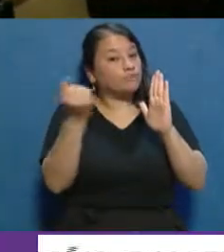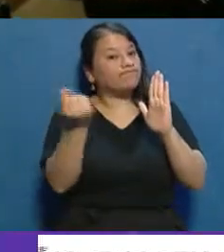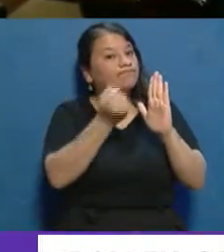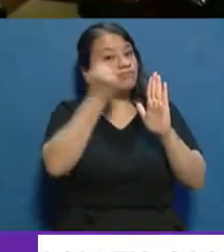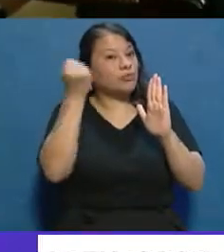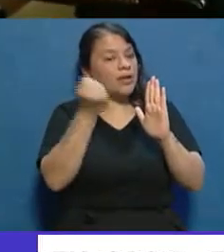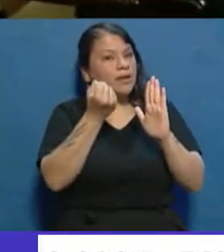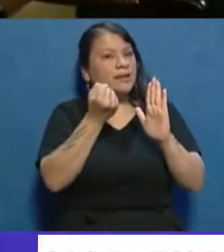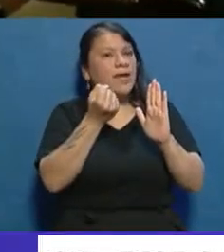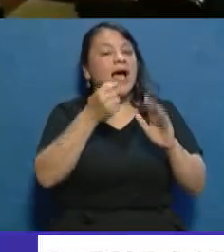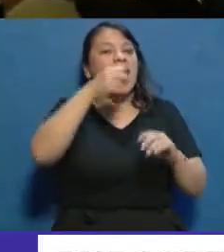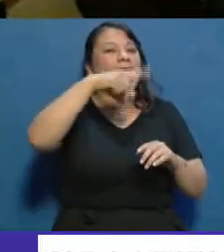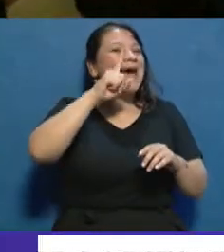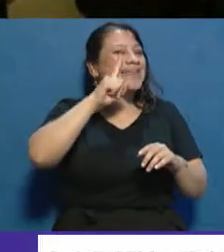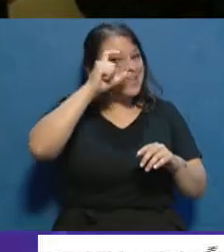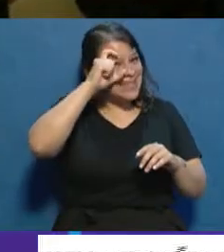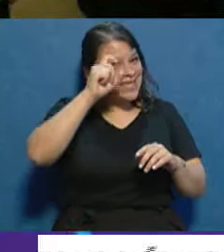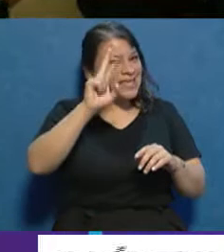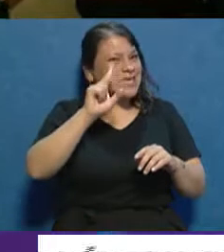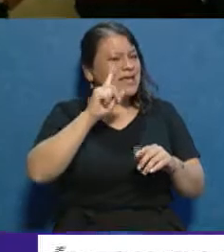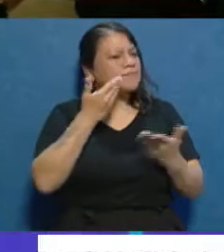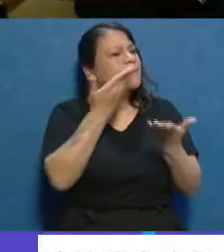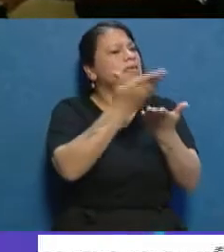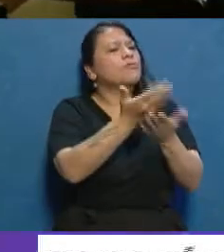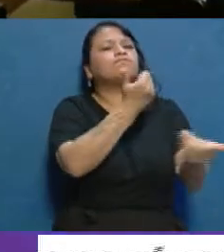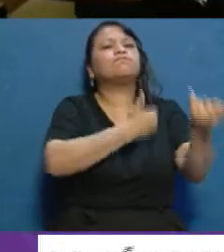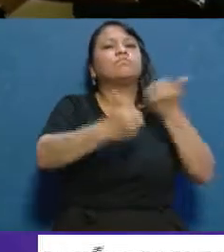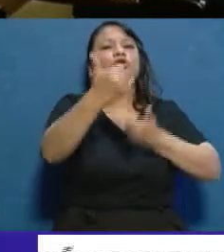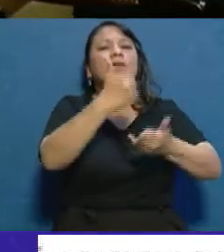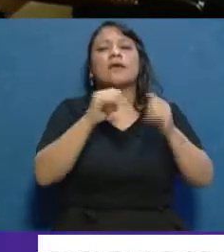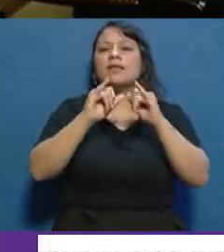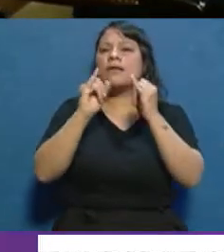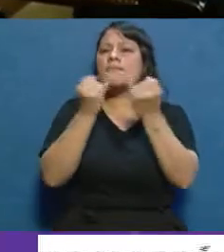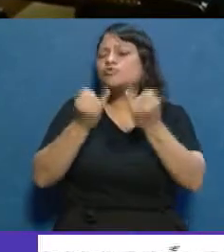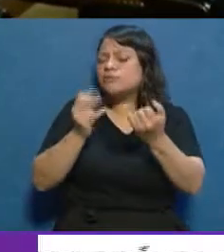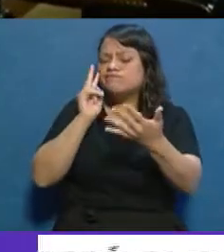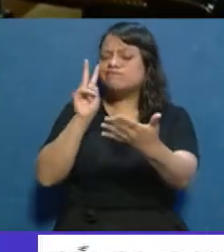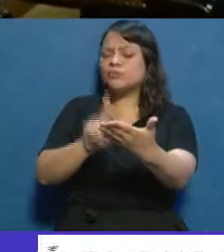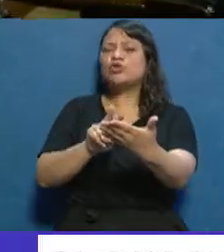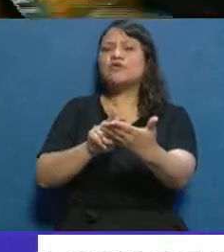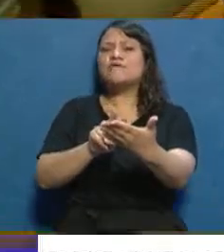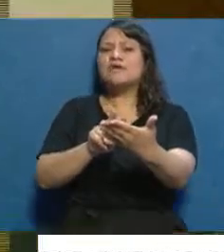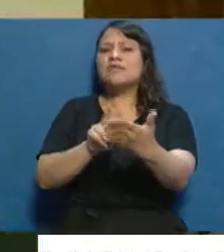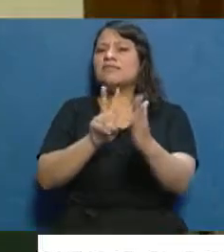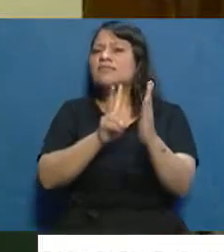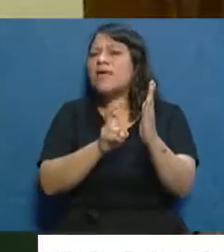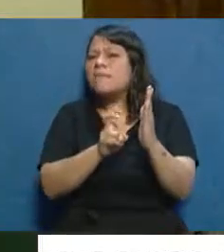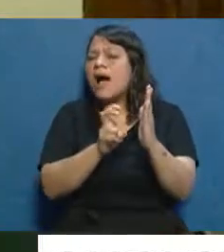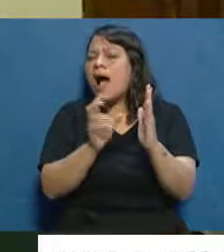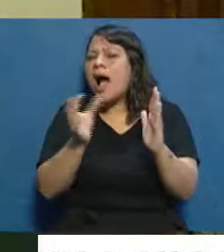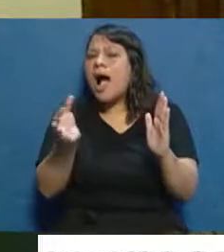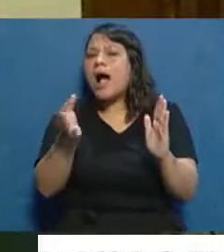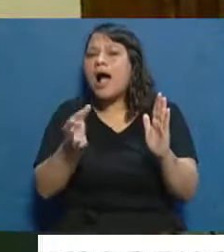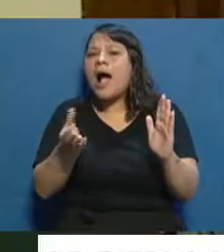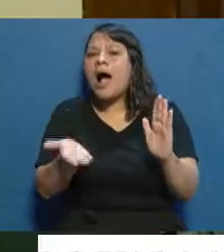pedimos explicación a Nieri es que no se ve en el presupuesto reflejado que haya ningún aumento para el personal